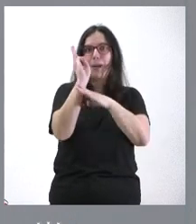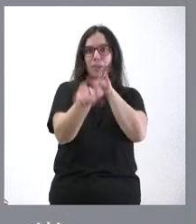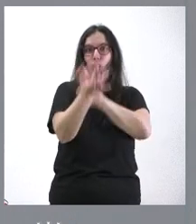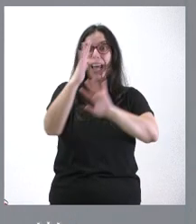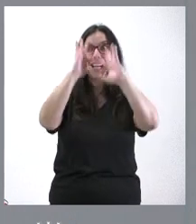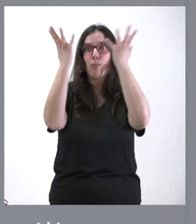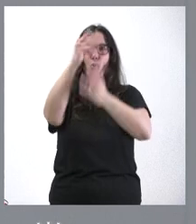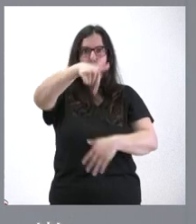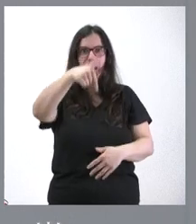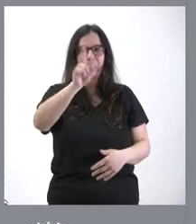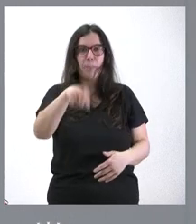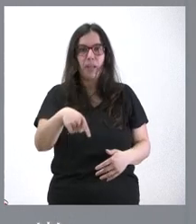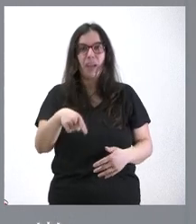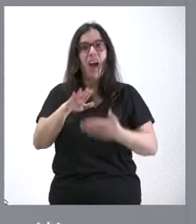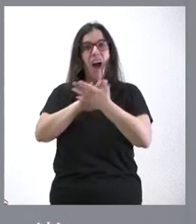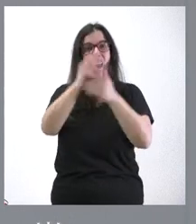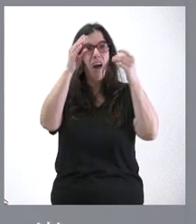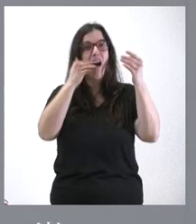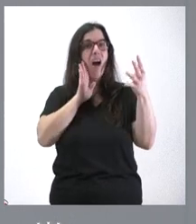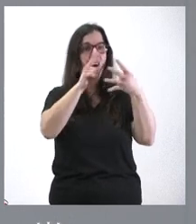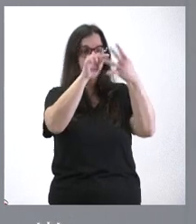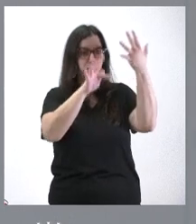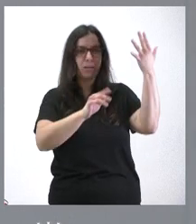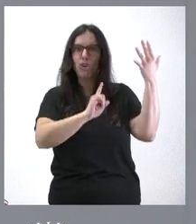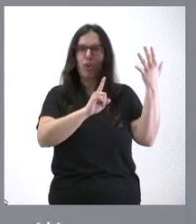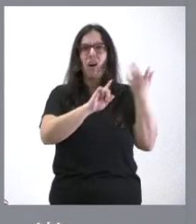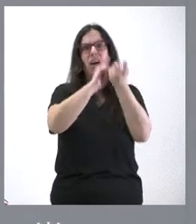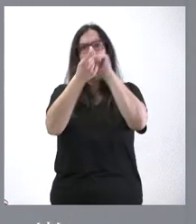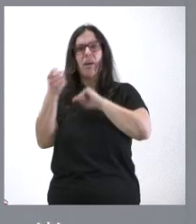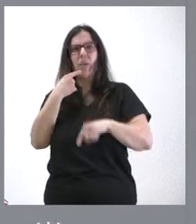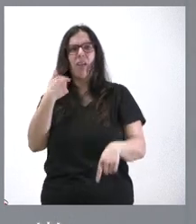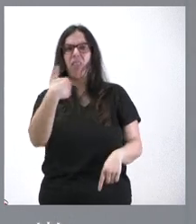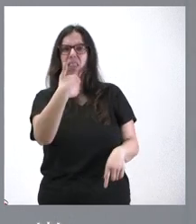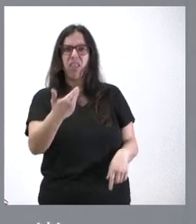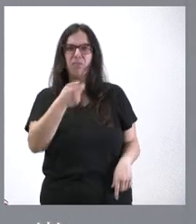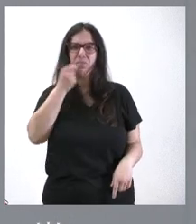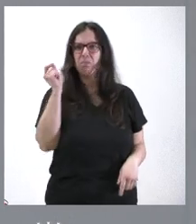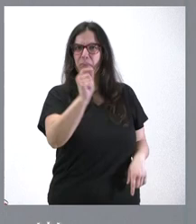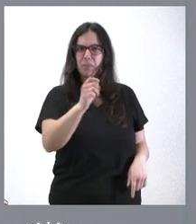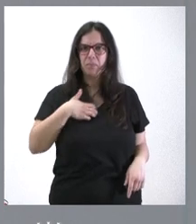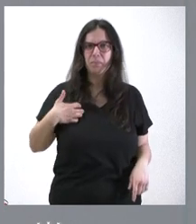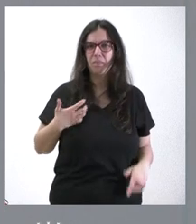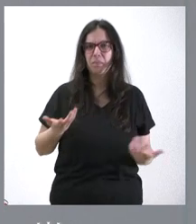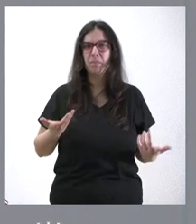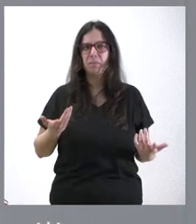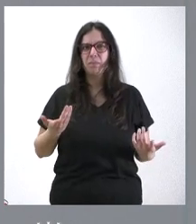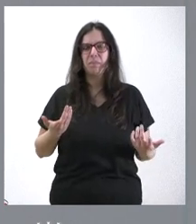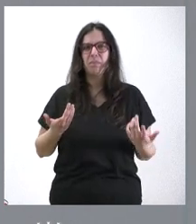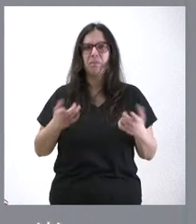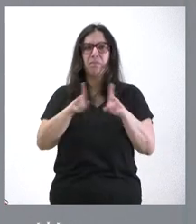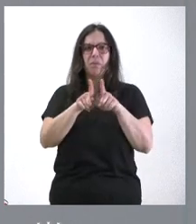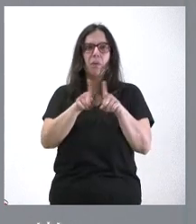en vez de hablar de eso a la hora de definir a una comunidad lo hace con una descalificación absoluta y con una